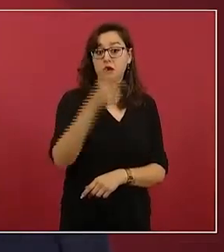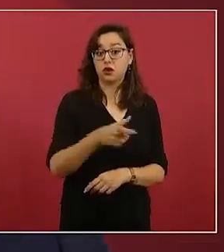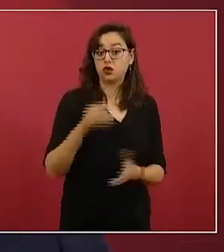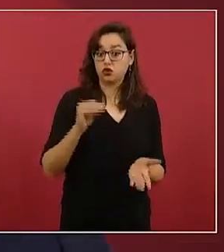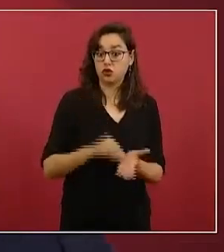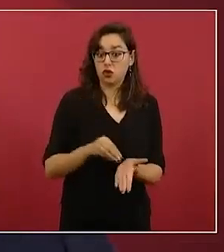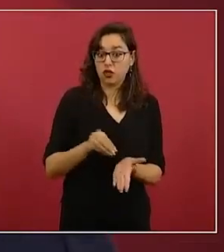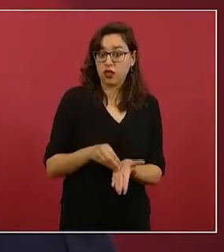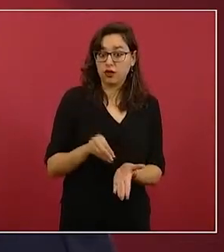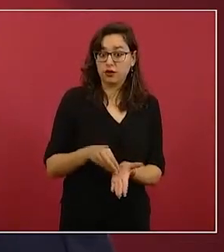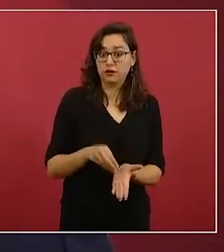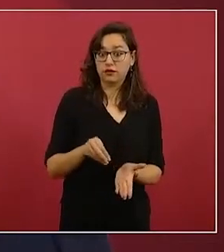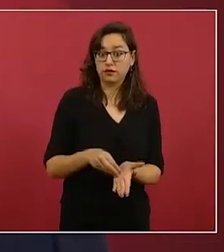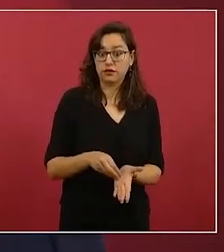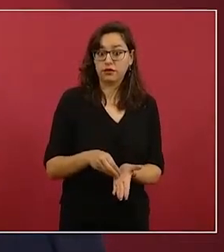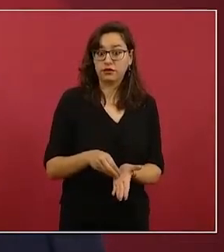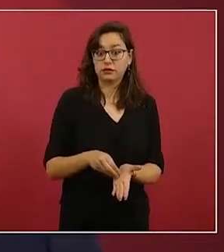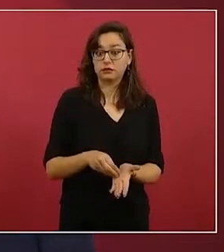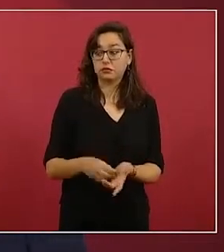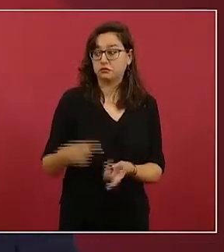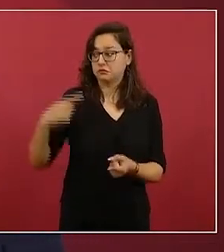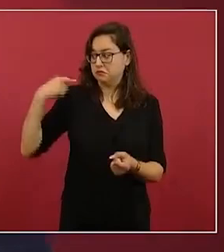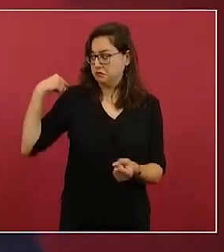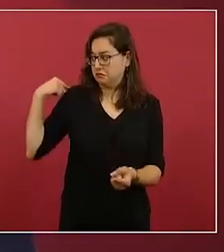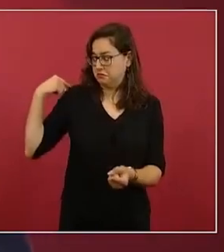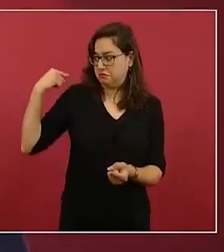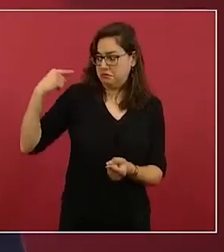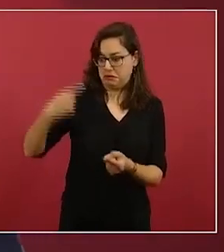la deuda hasta ahora